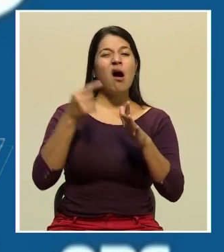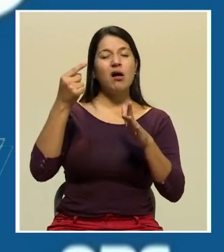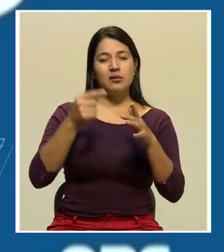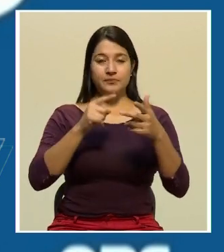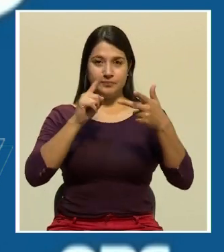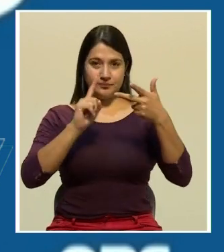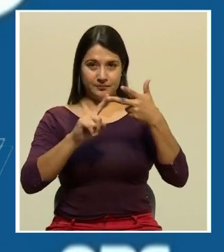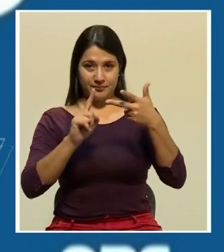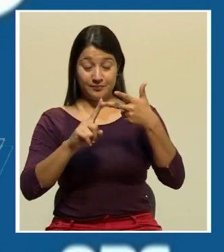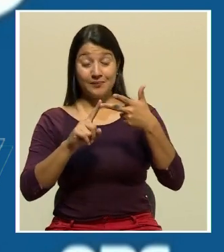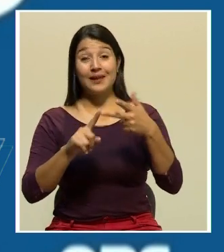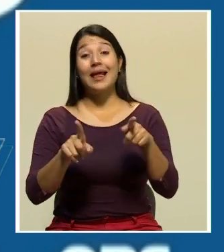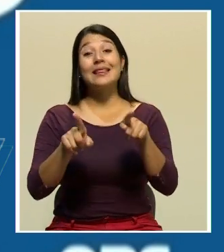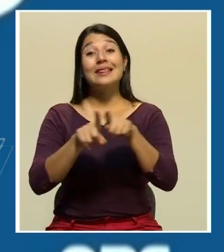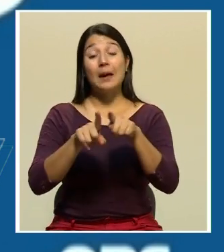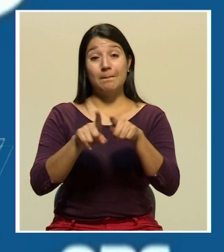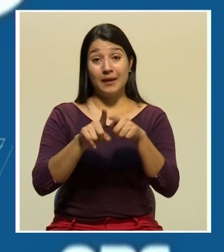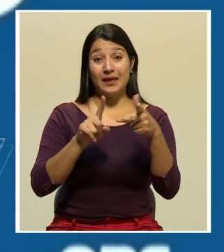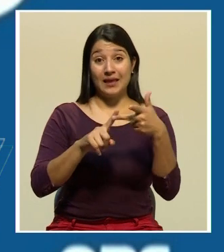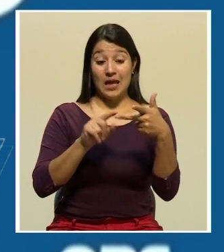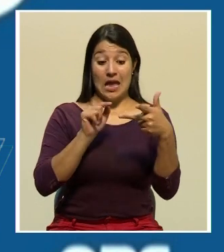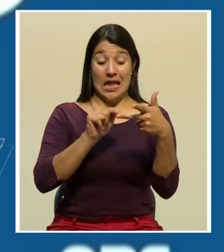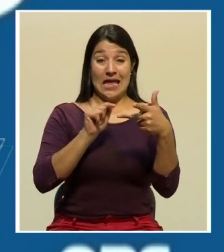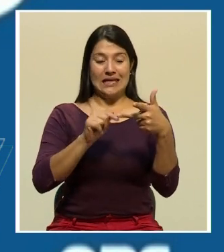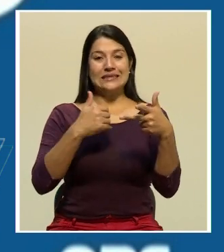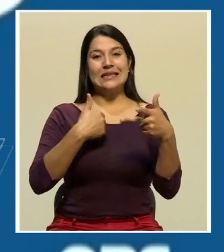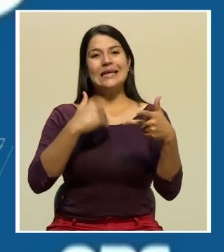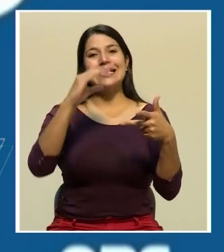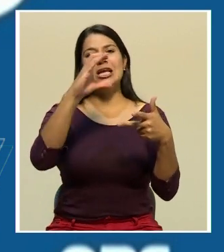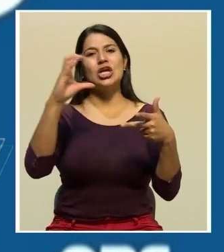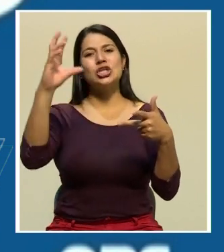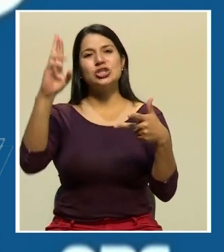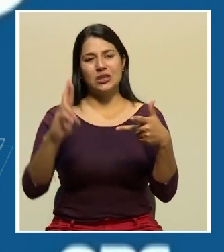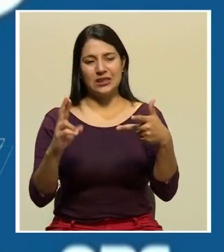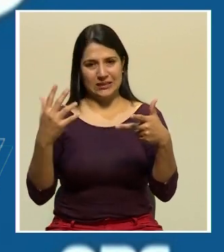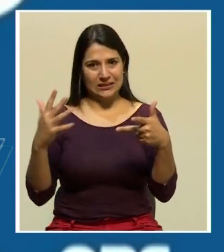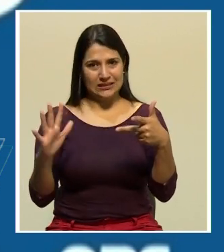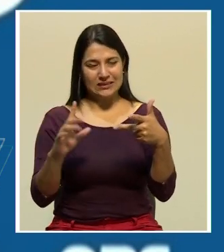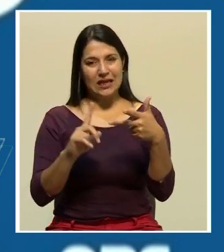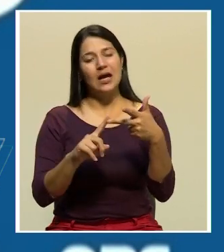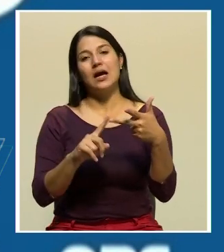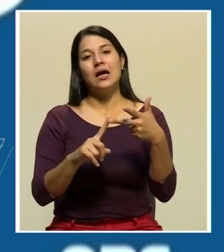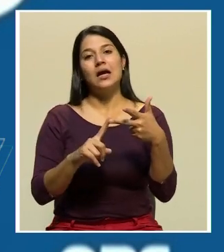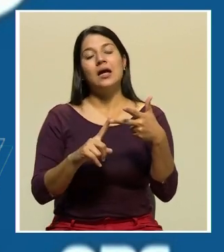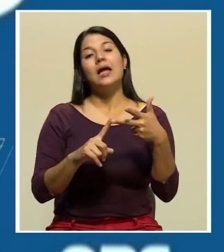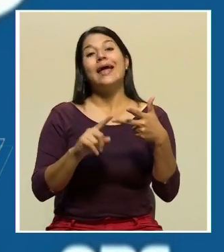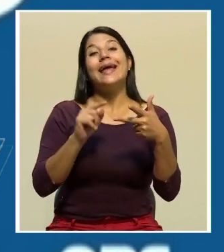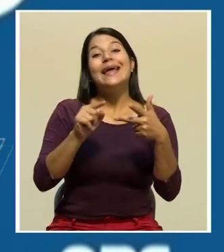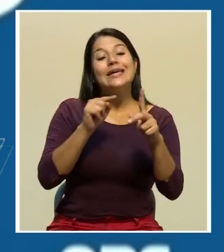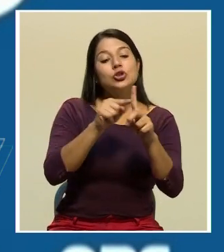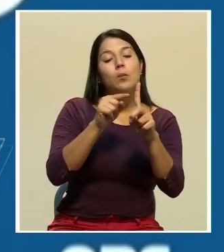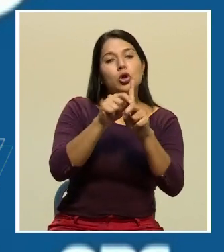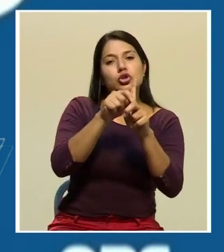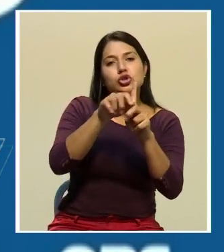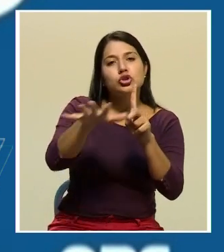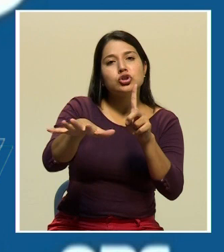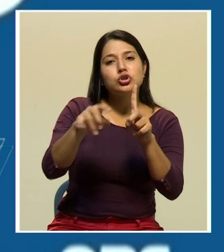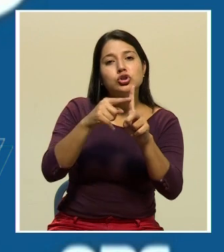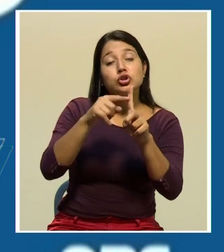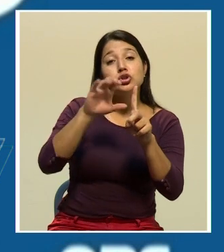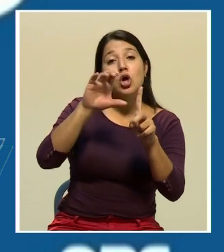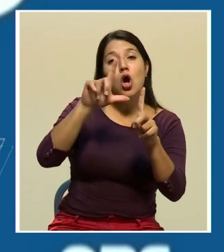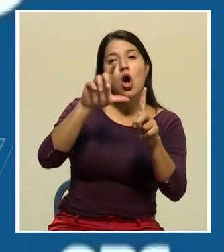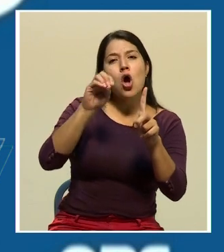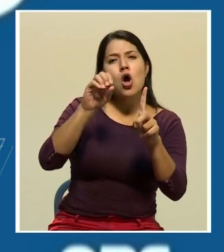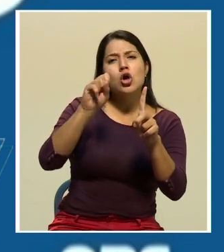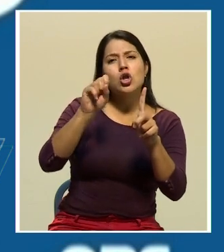en el país existe, es el grupo de casos, o sea, es por clúster, el manejo de clúster de casos. O sea,